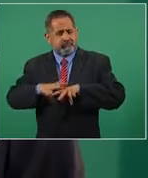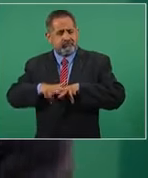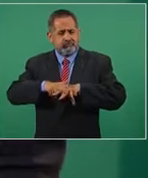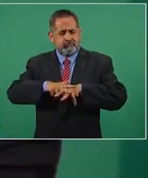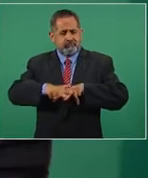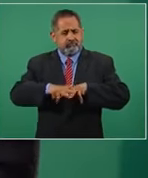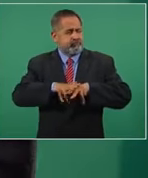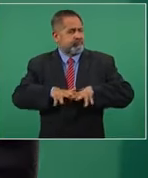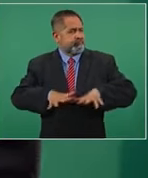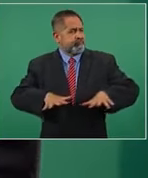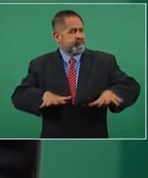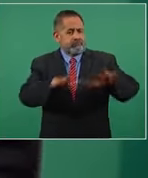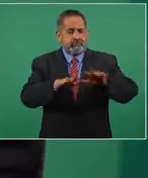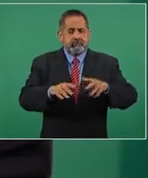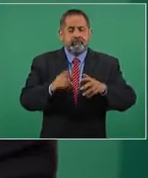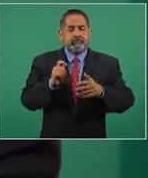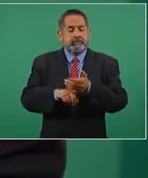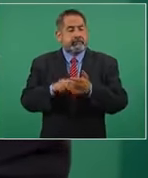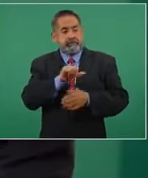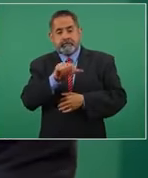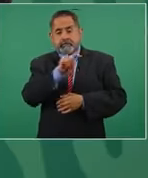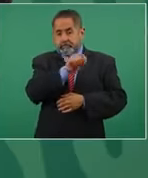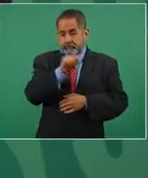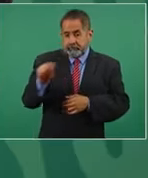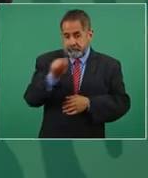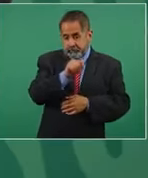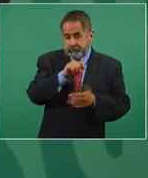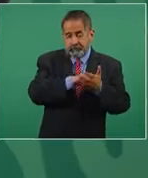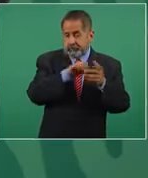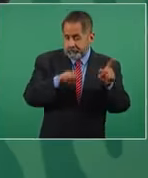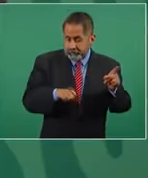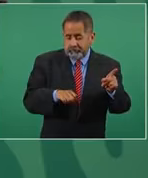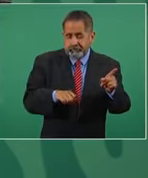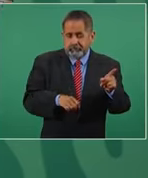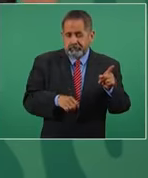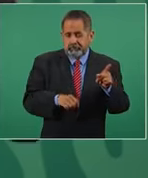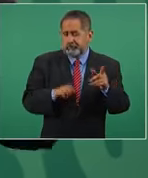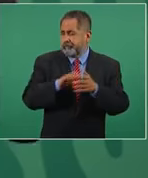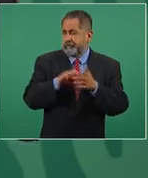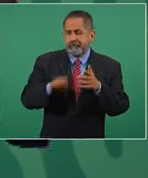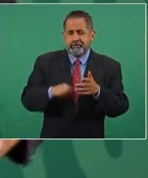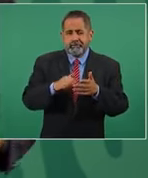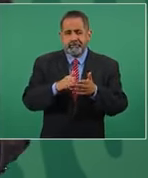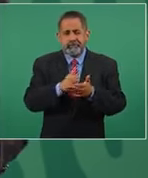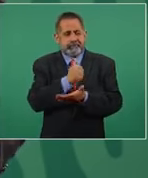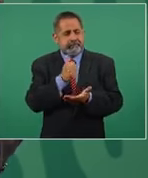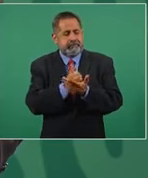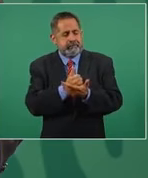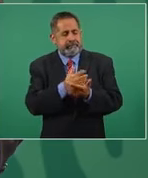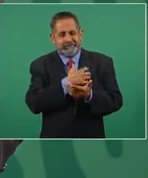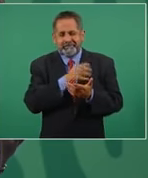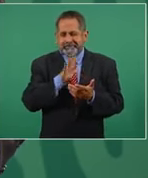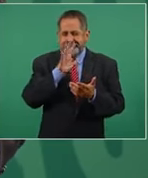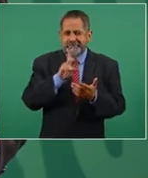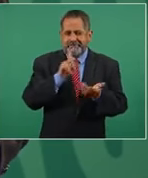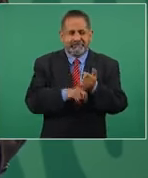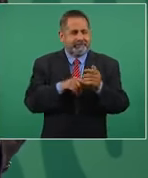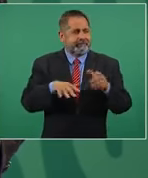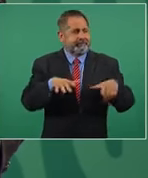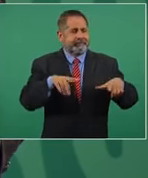Lo que es la gran ciudad de Torreón, que es como la capital de La